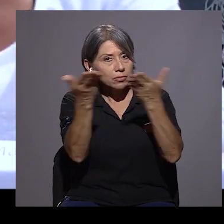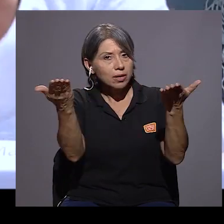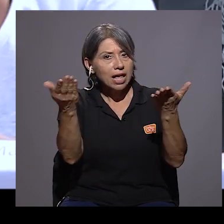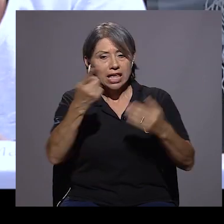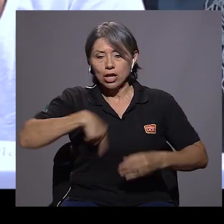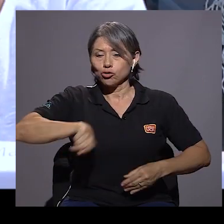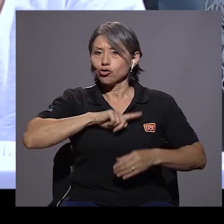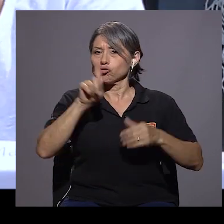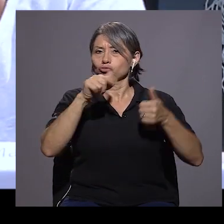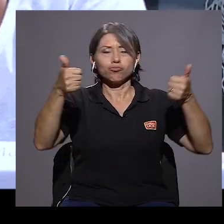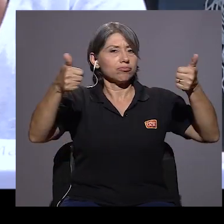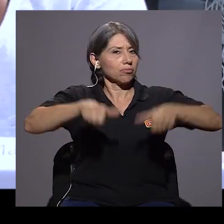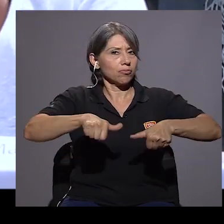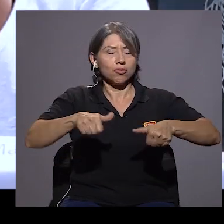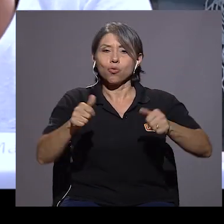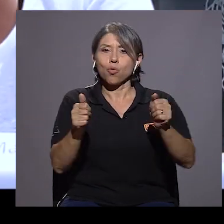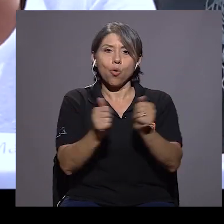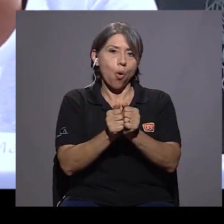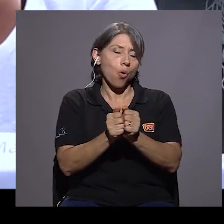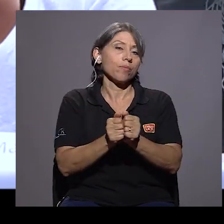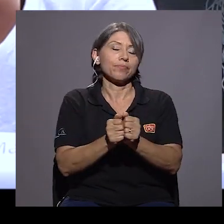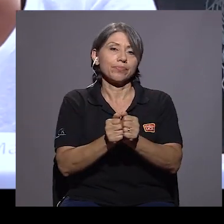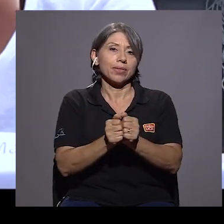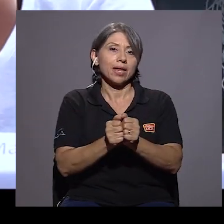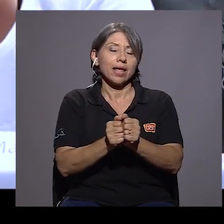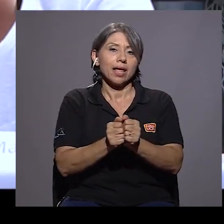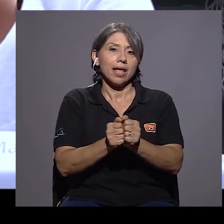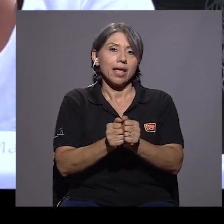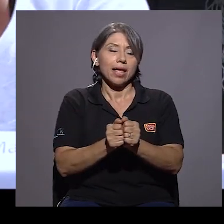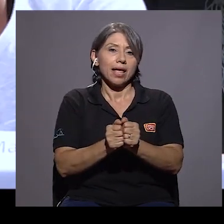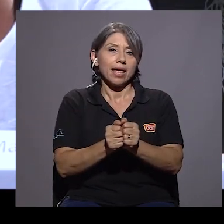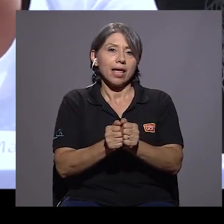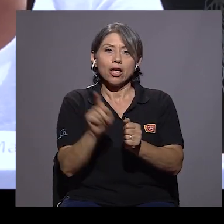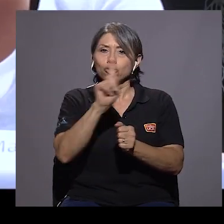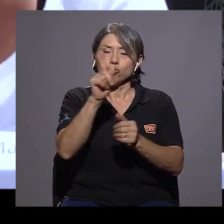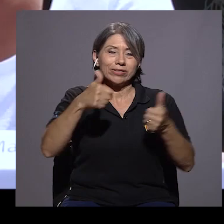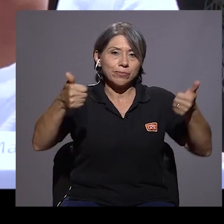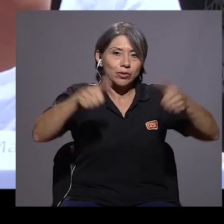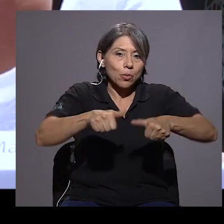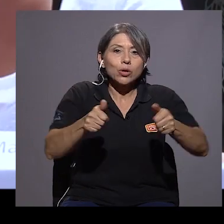También queremos hacer saber nuestro desacuerdo respecto de